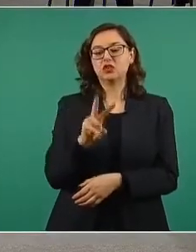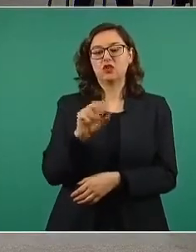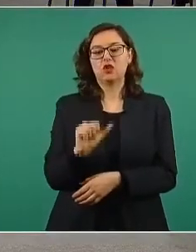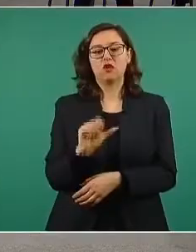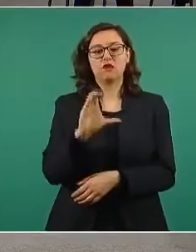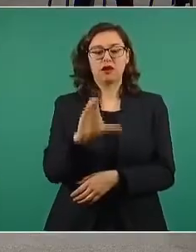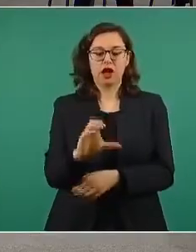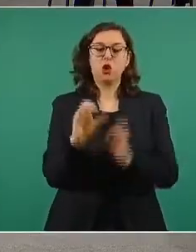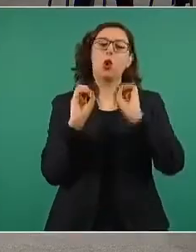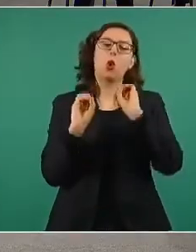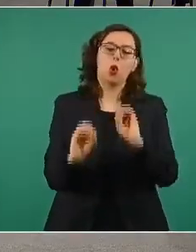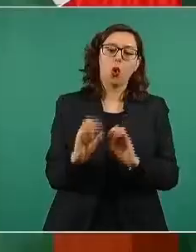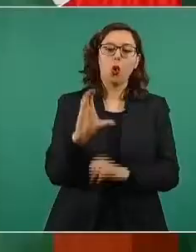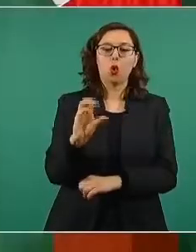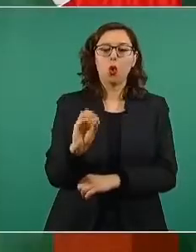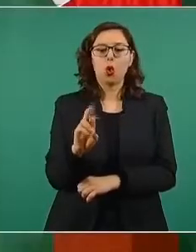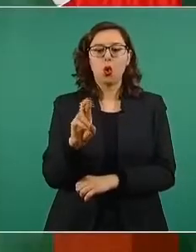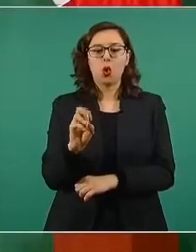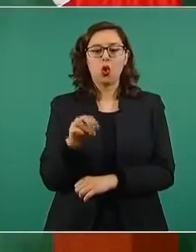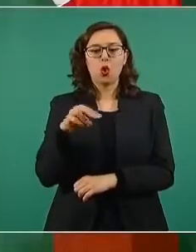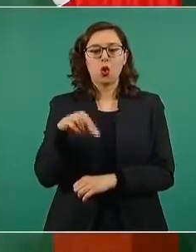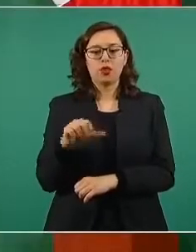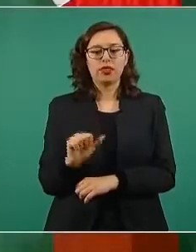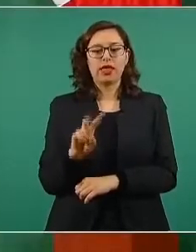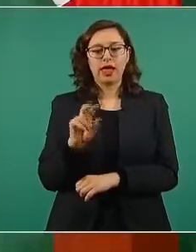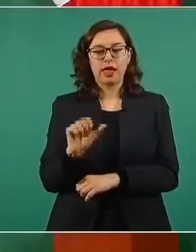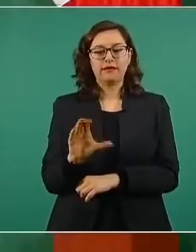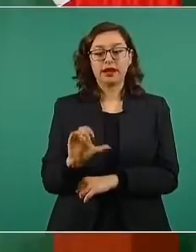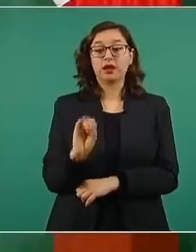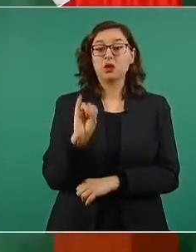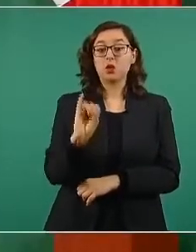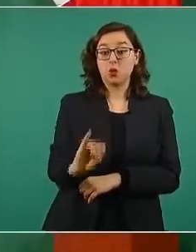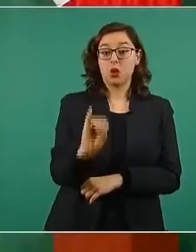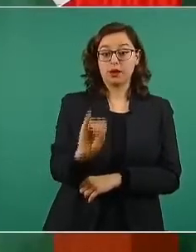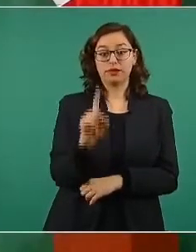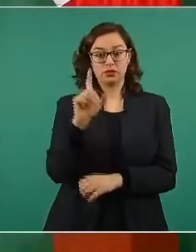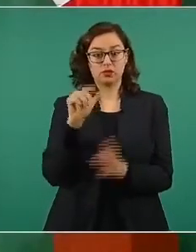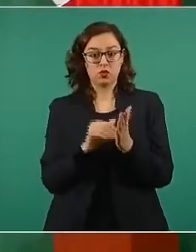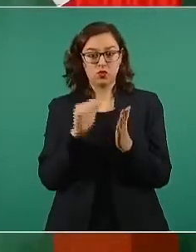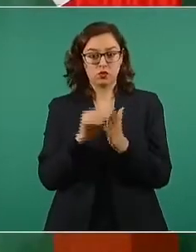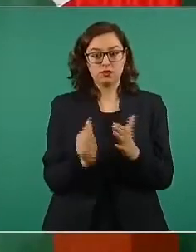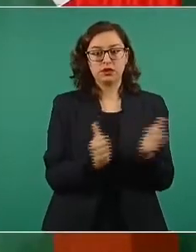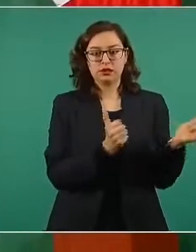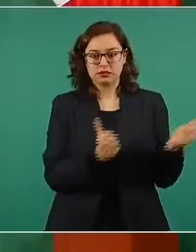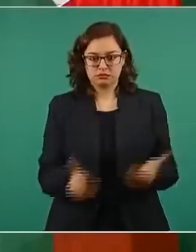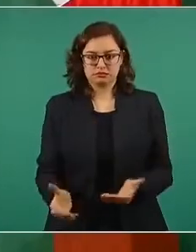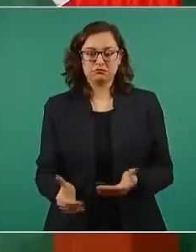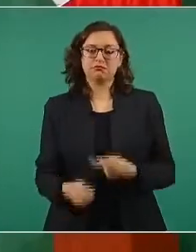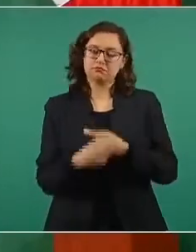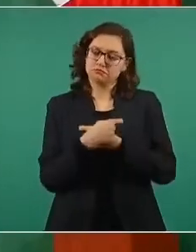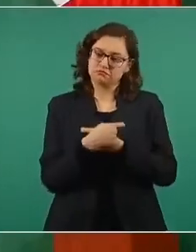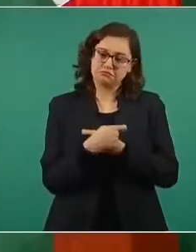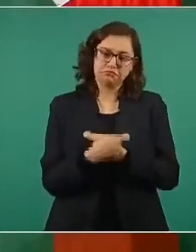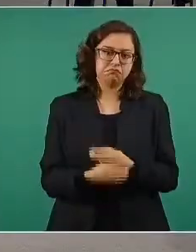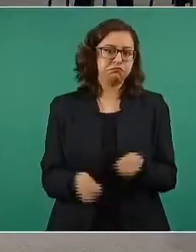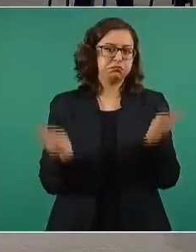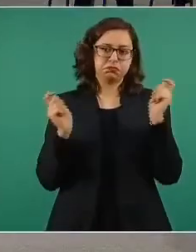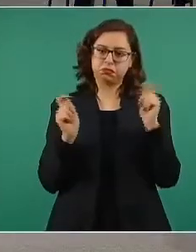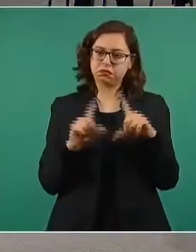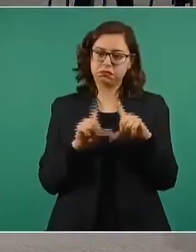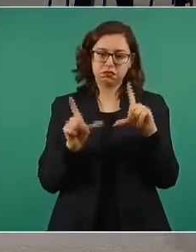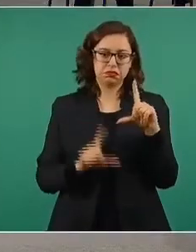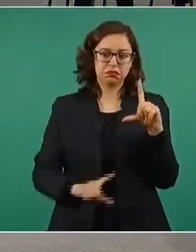Sinovac, estará llegando el jueves 1 millón de dosis y también la estaremos administrando en todos los rincones del